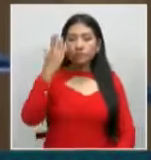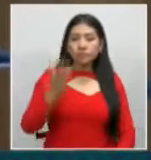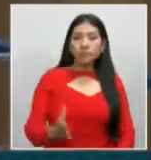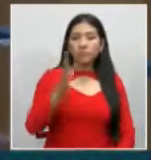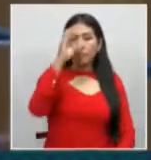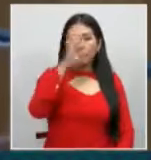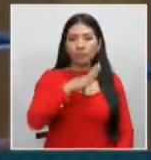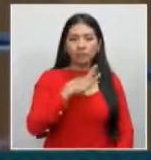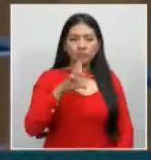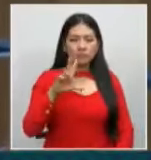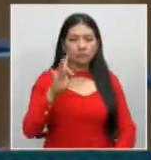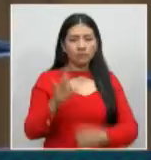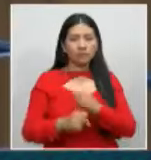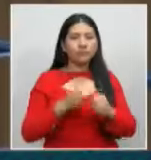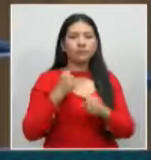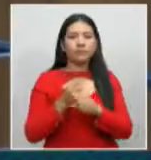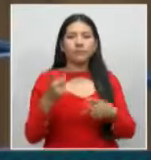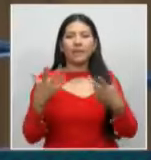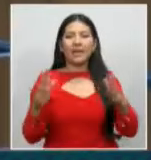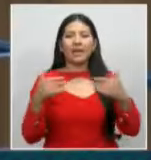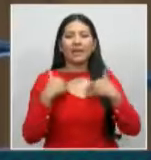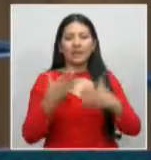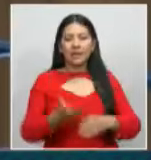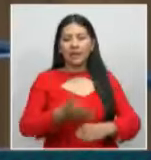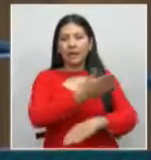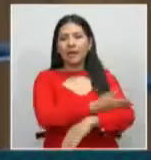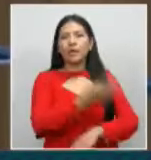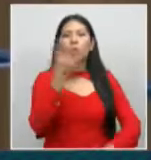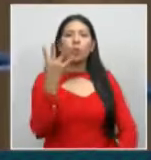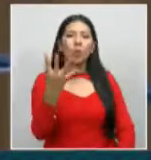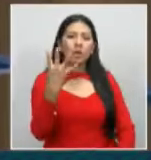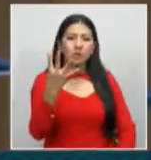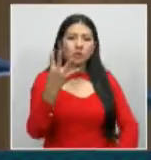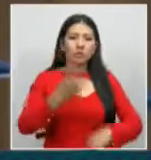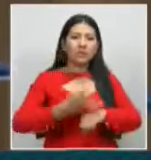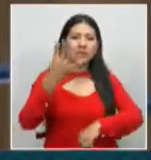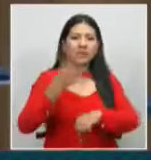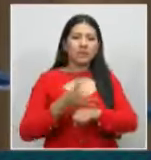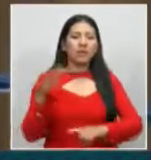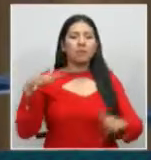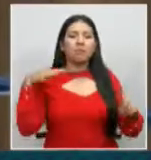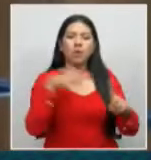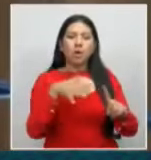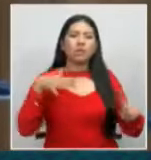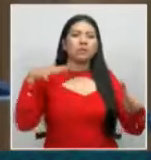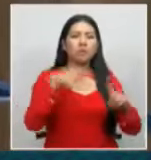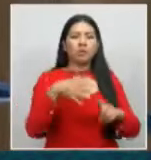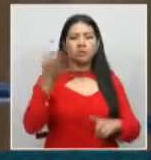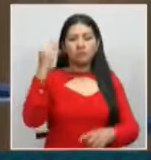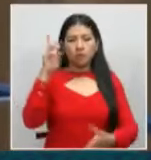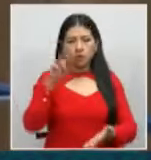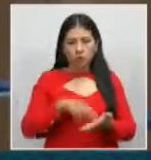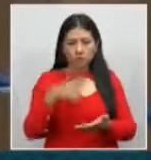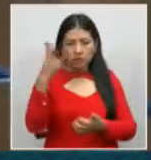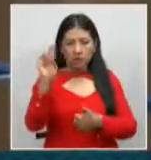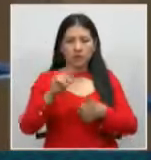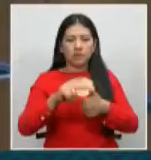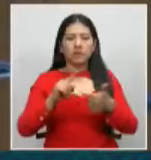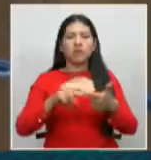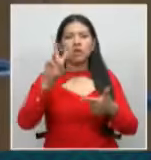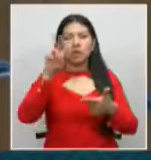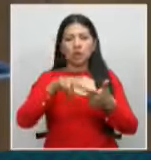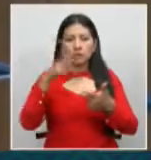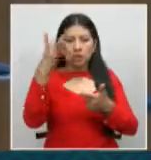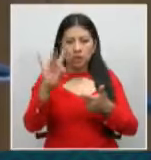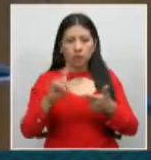contaba con cuatro antecedentes por violencia familiar en la gestión 2017,